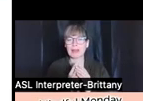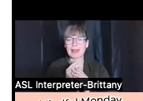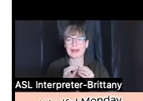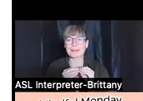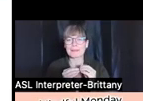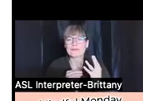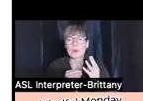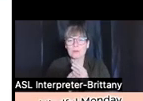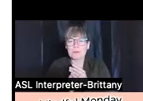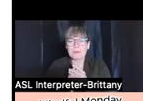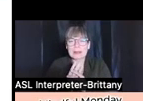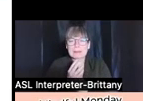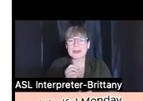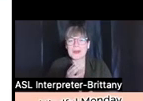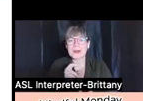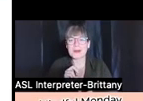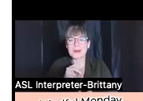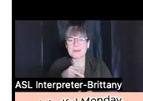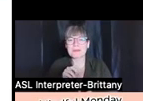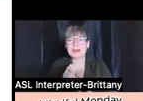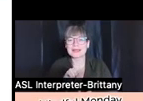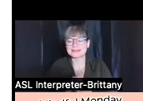fuertes. O están